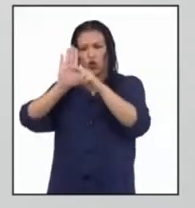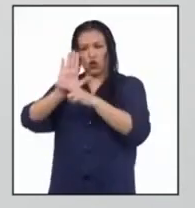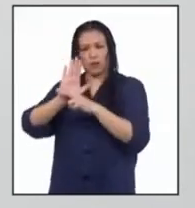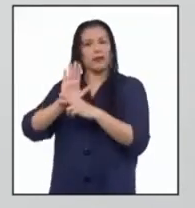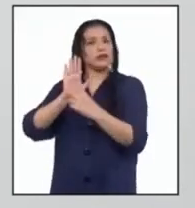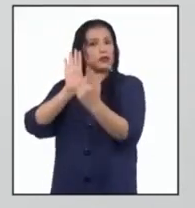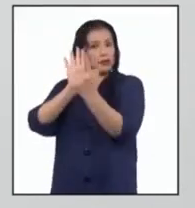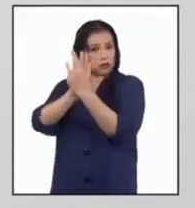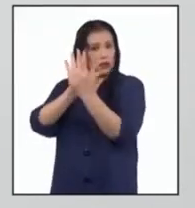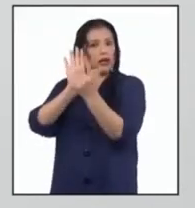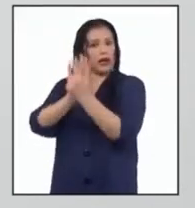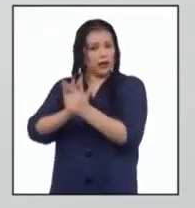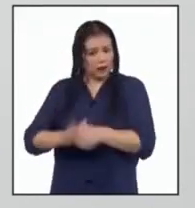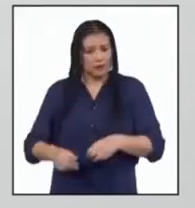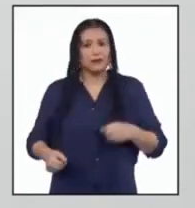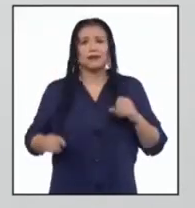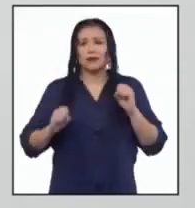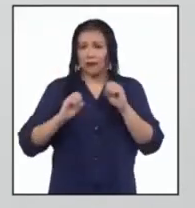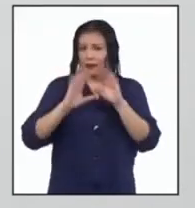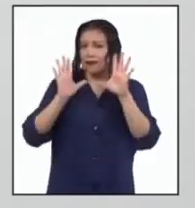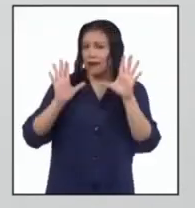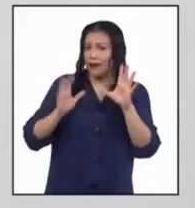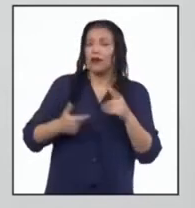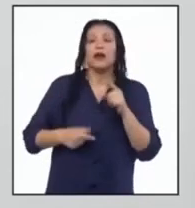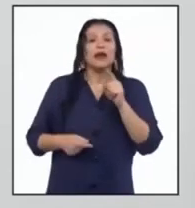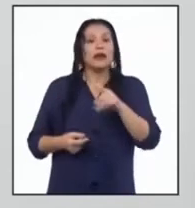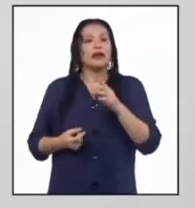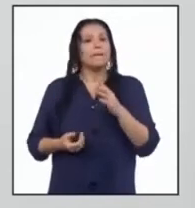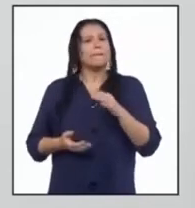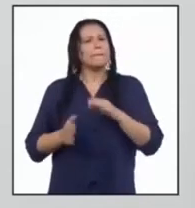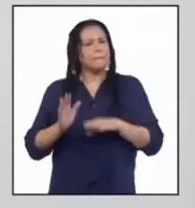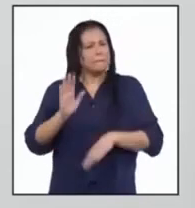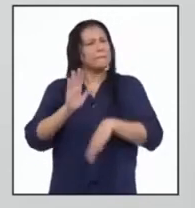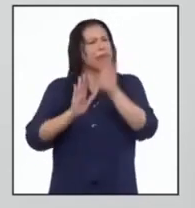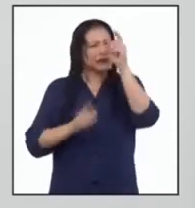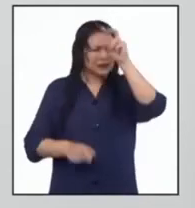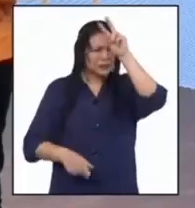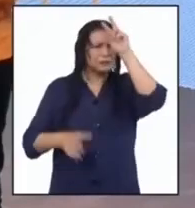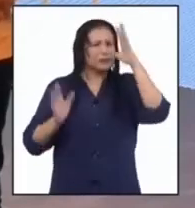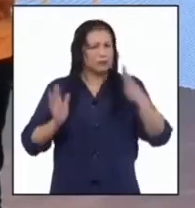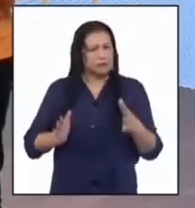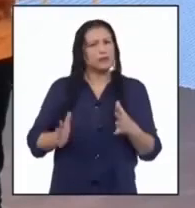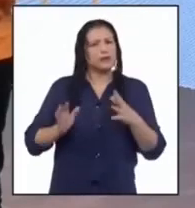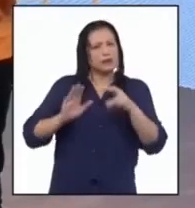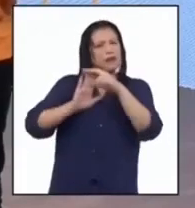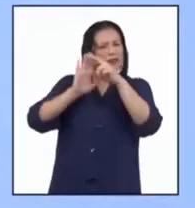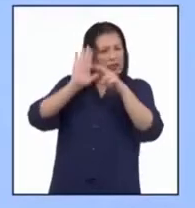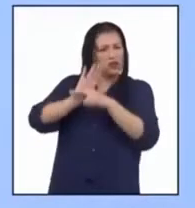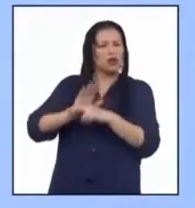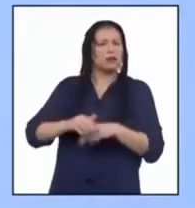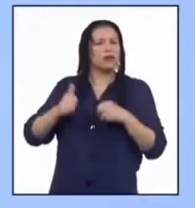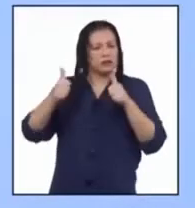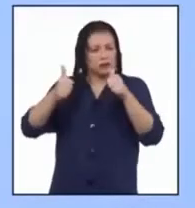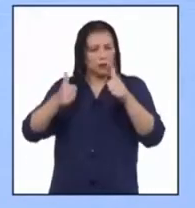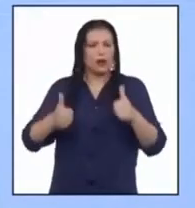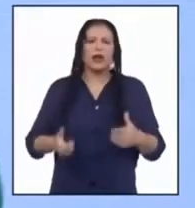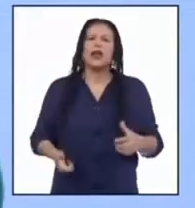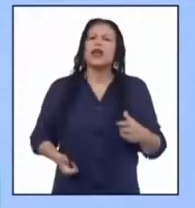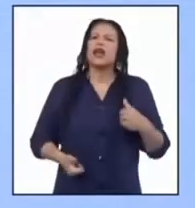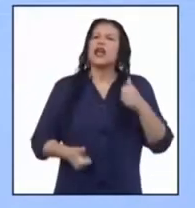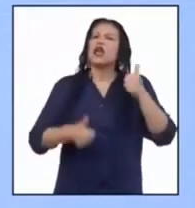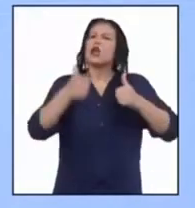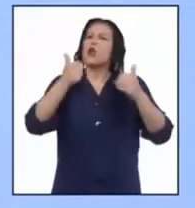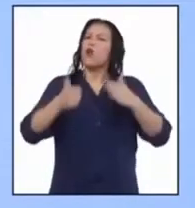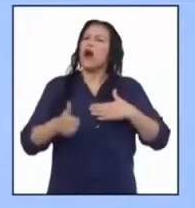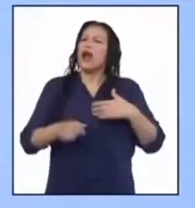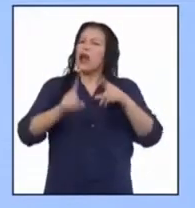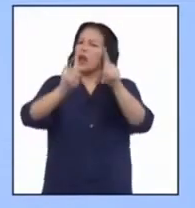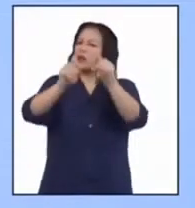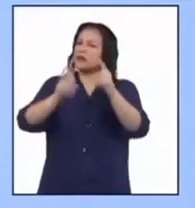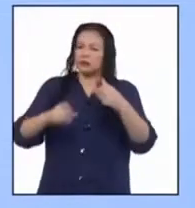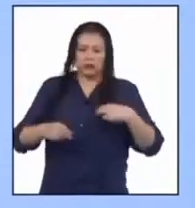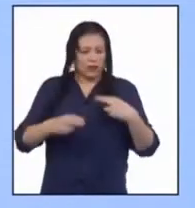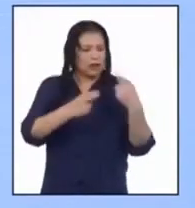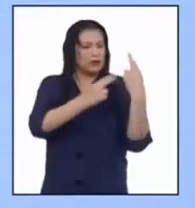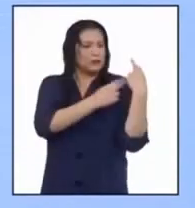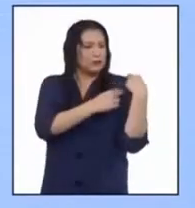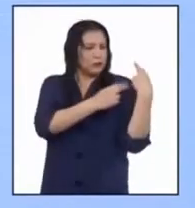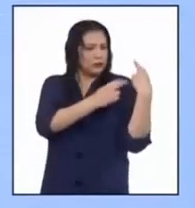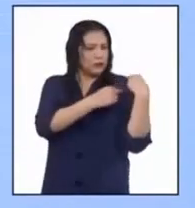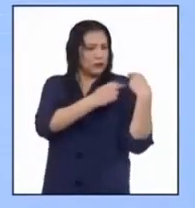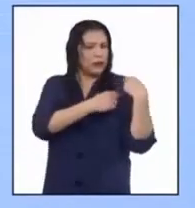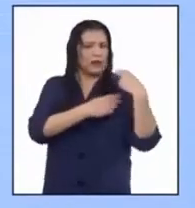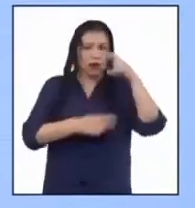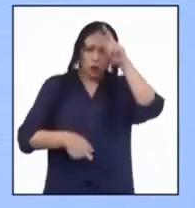por supuesto, y la inmensa mayoría lo son. Como ciudadanos, ¿cuál es nuestra responsabilidad respecto a